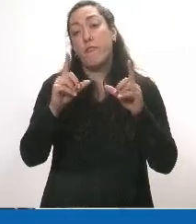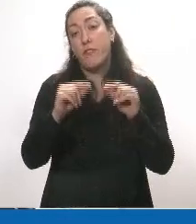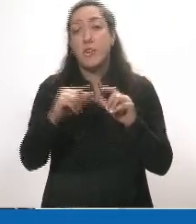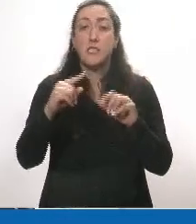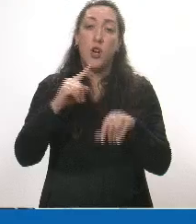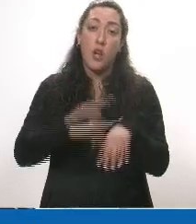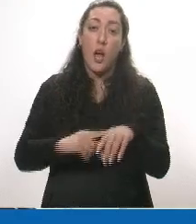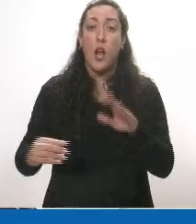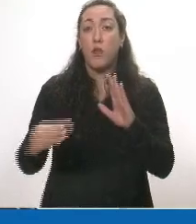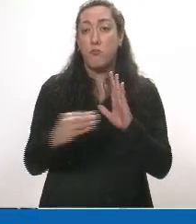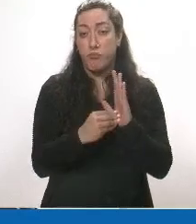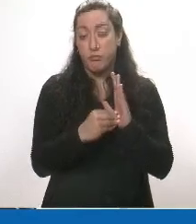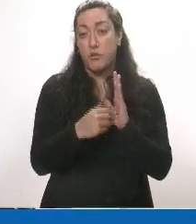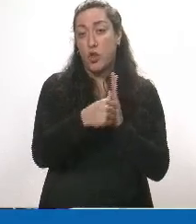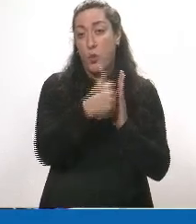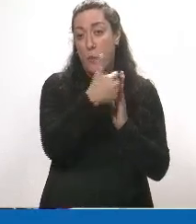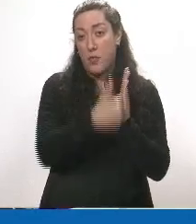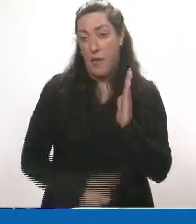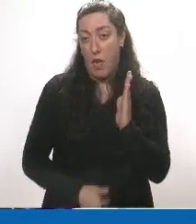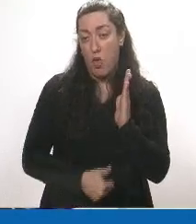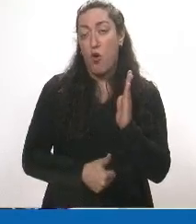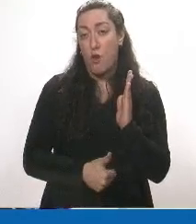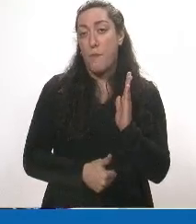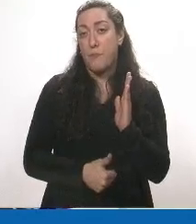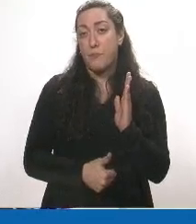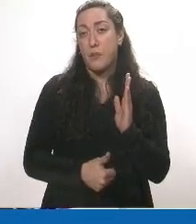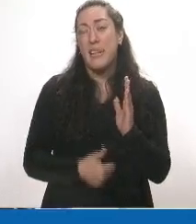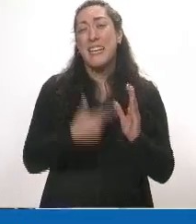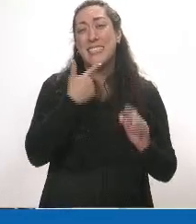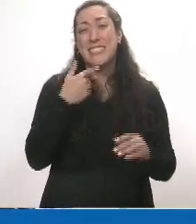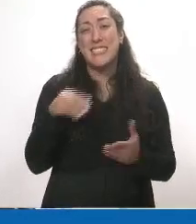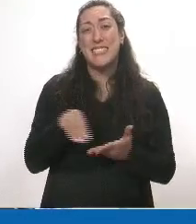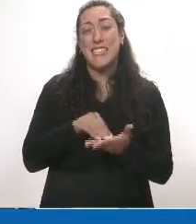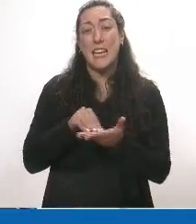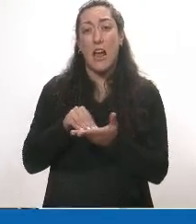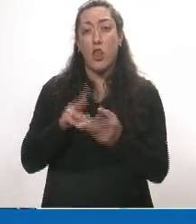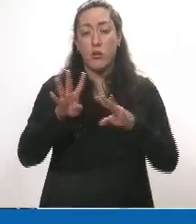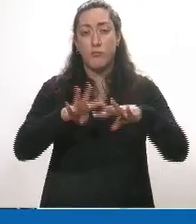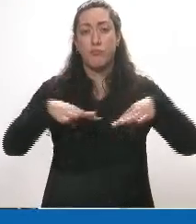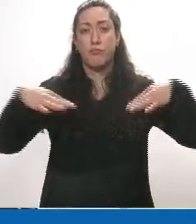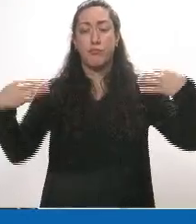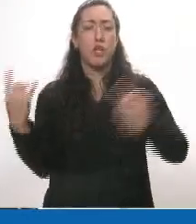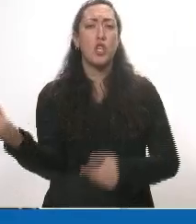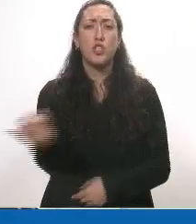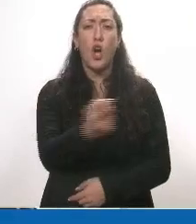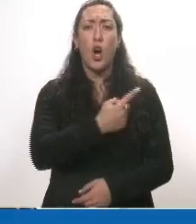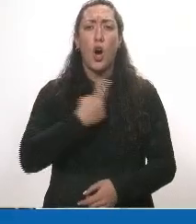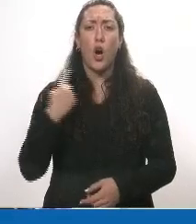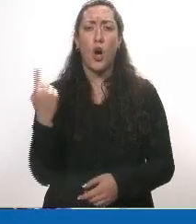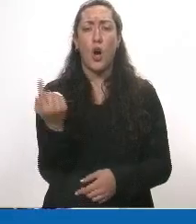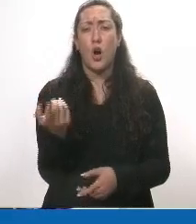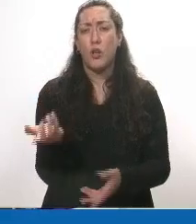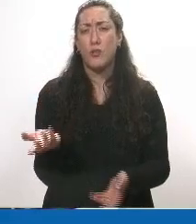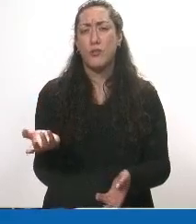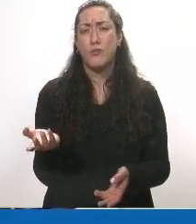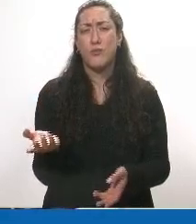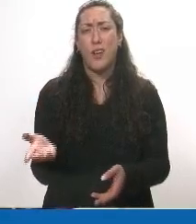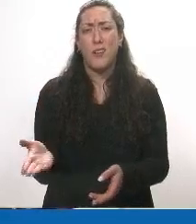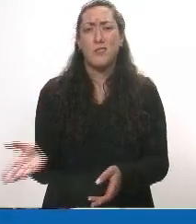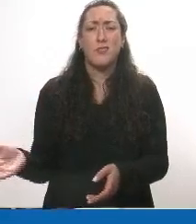documentadas, y es exactamente lo que tienen todos los senadores que estamos acá sentados en sus respectivas bancas de hace un rato, bastante